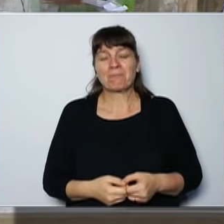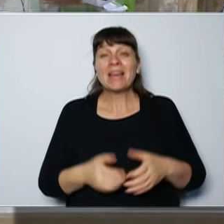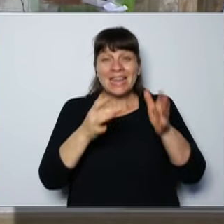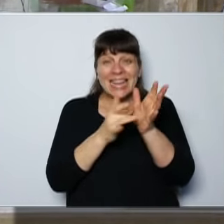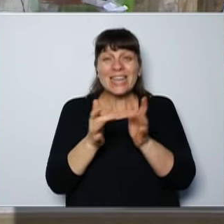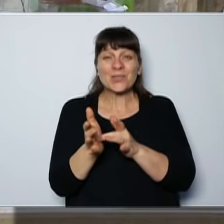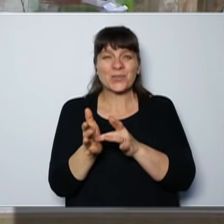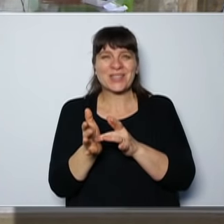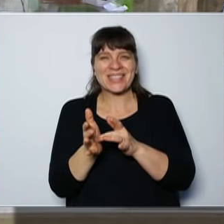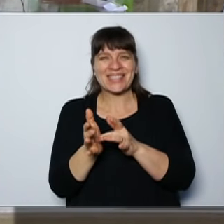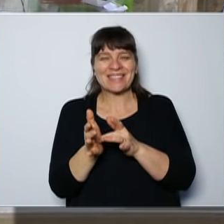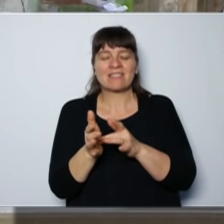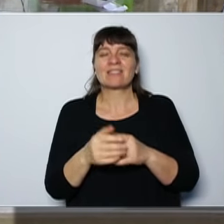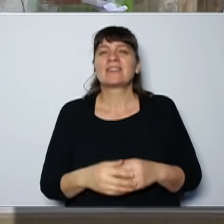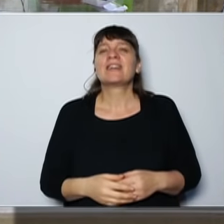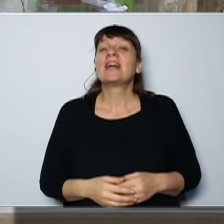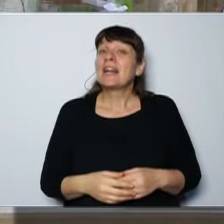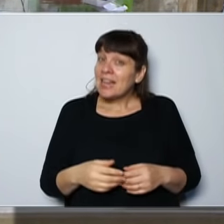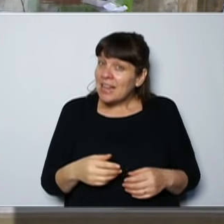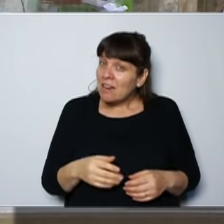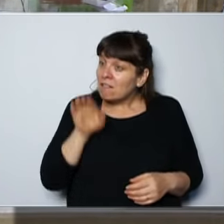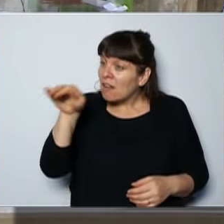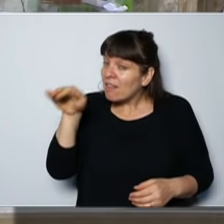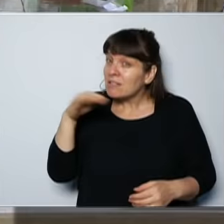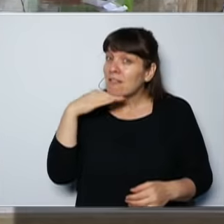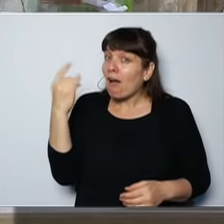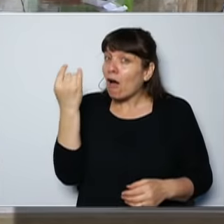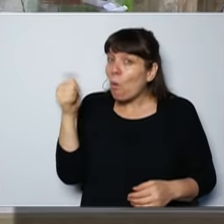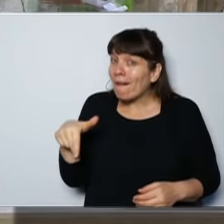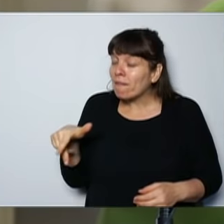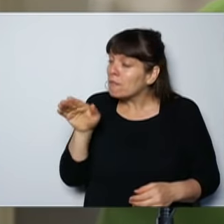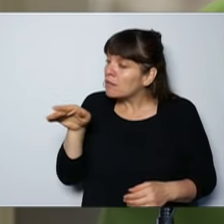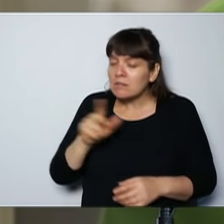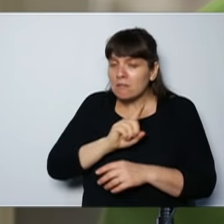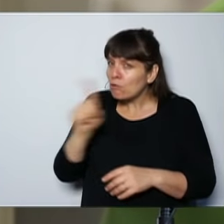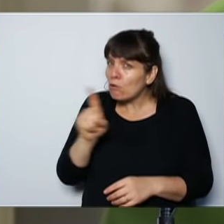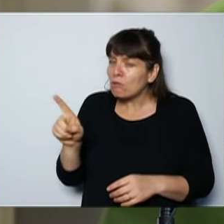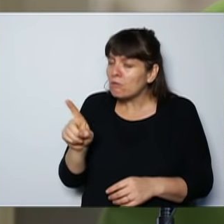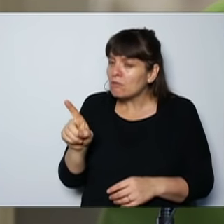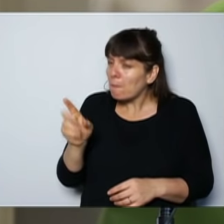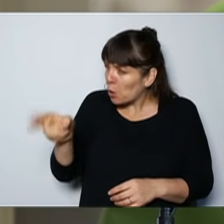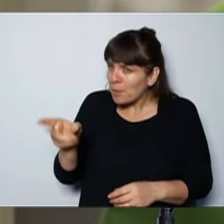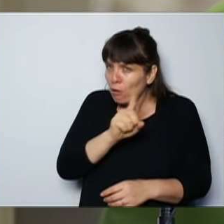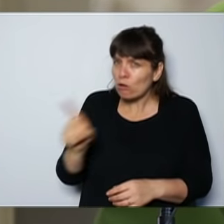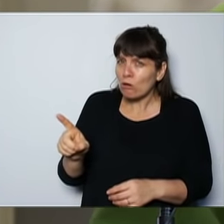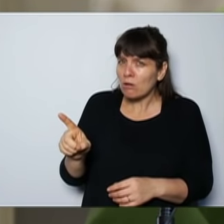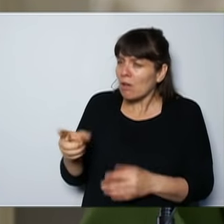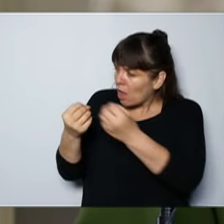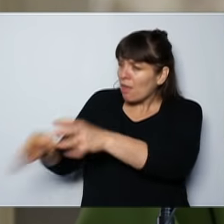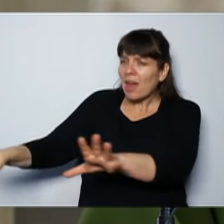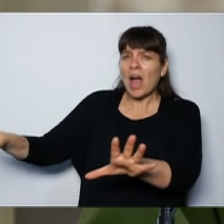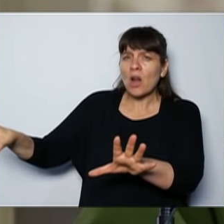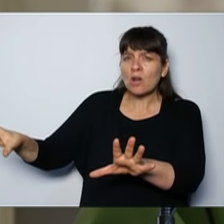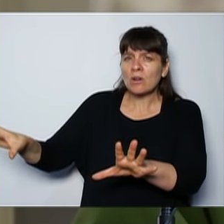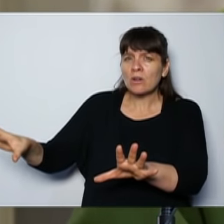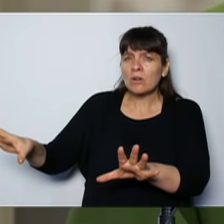Y Jesús le llama la atención y les dice: no se lo impidan, con esta